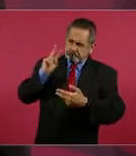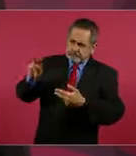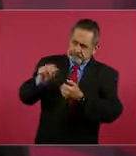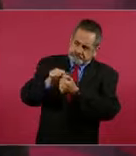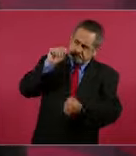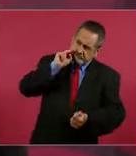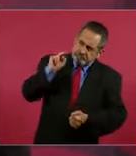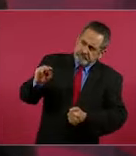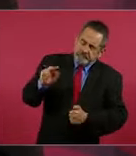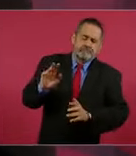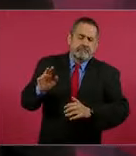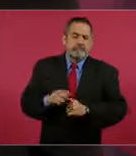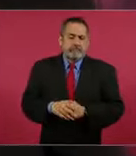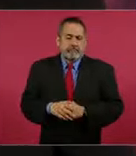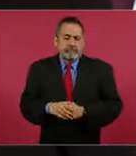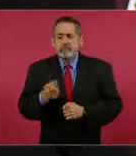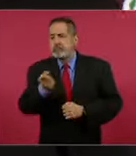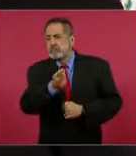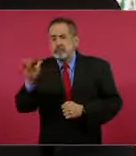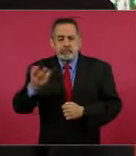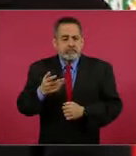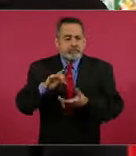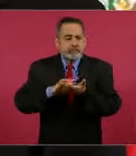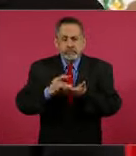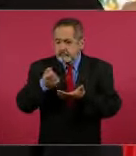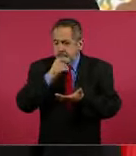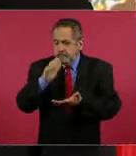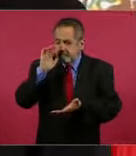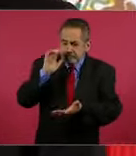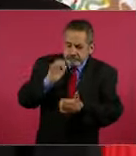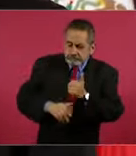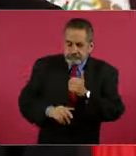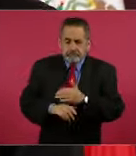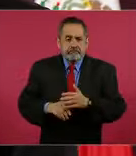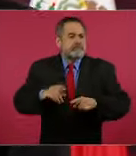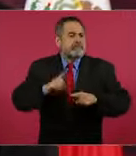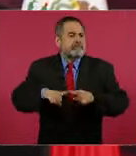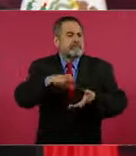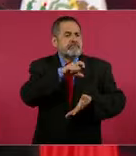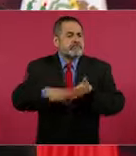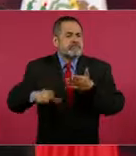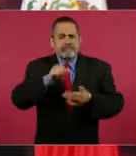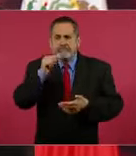por qué no hay los medicamentos, qué está pasando, quién no los está comprando,